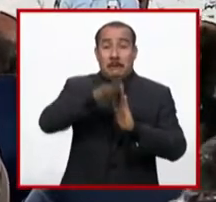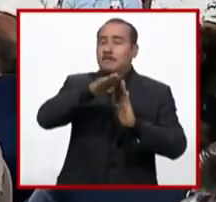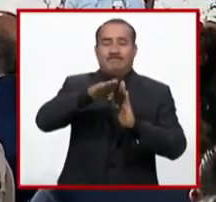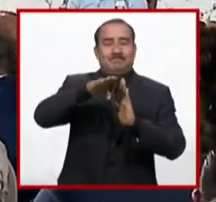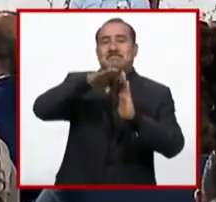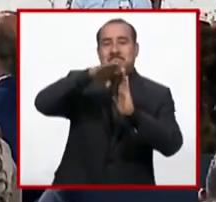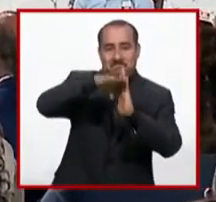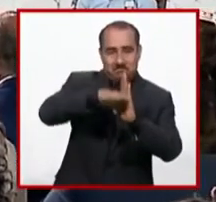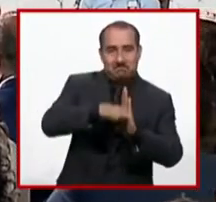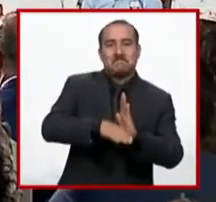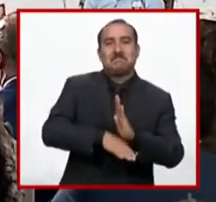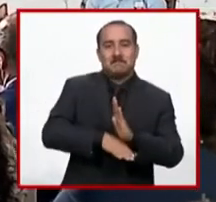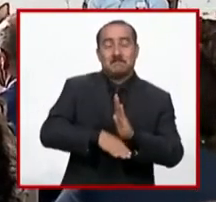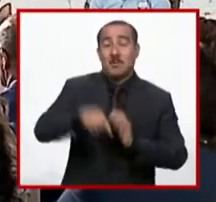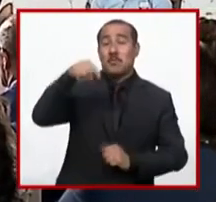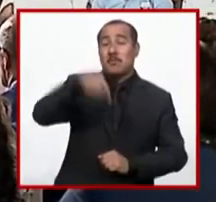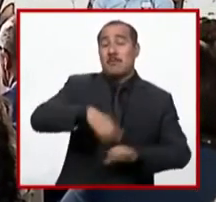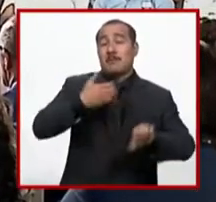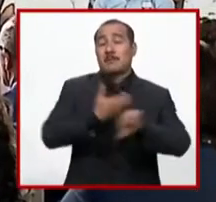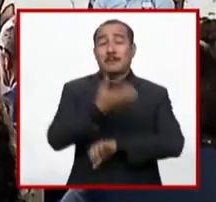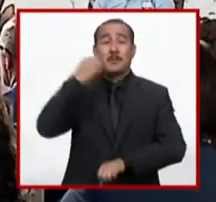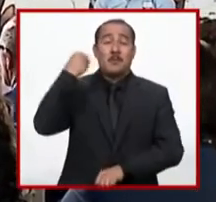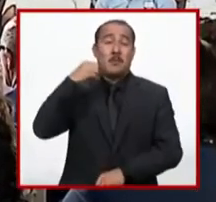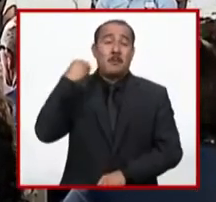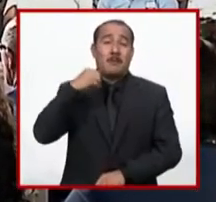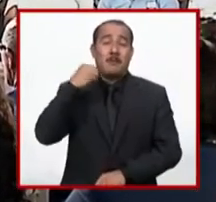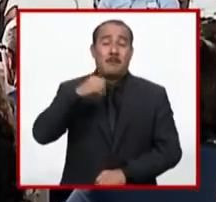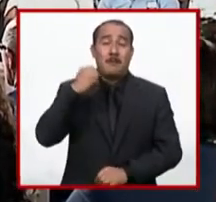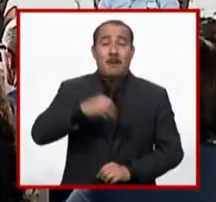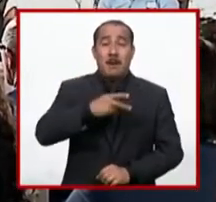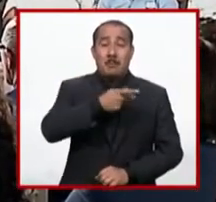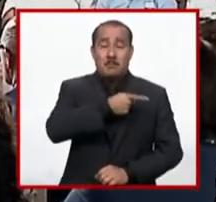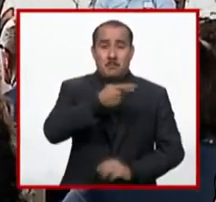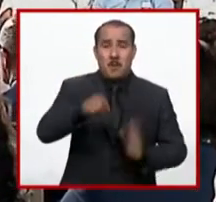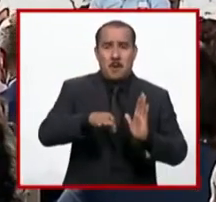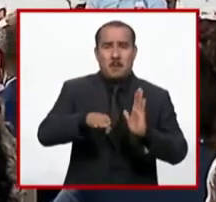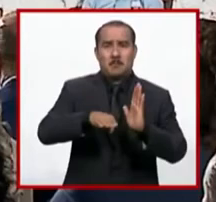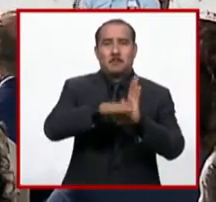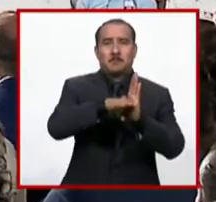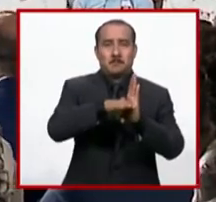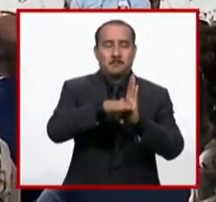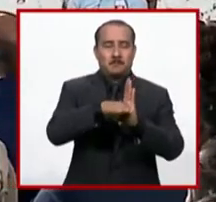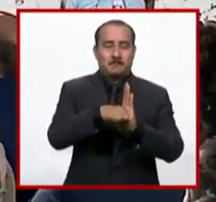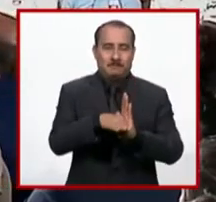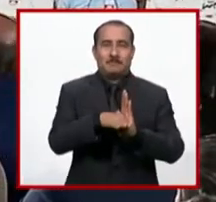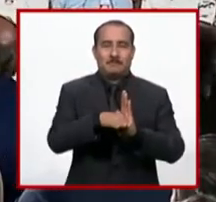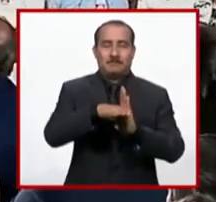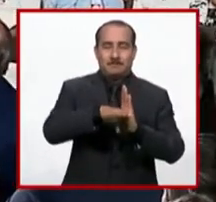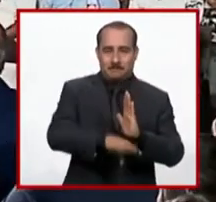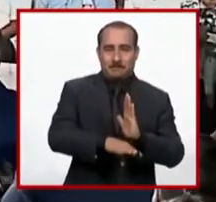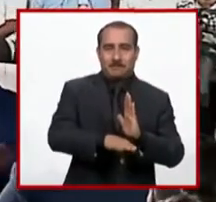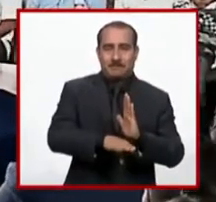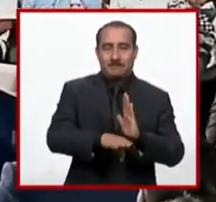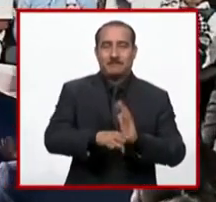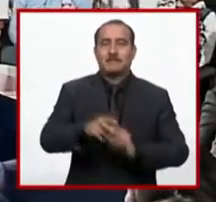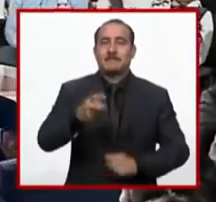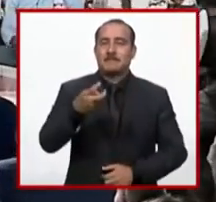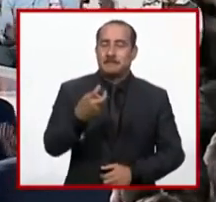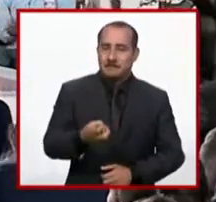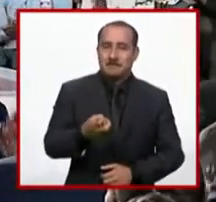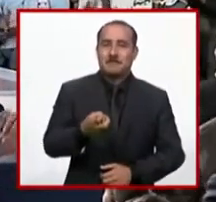hoy es el estado que más redujo la pobreza extrema en nuestro país.